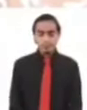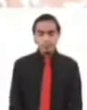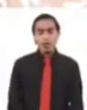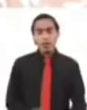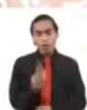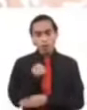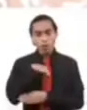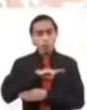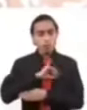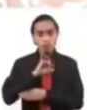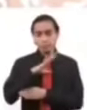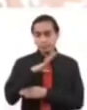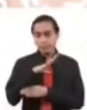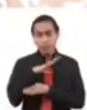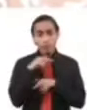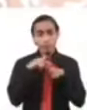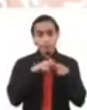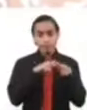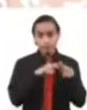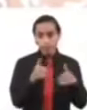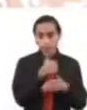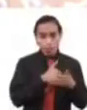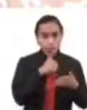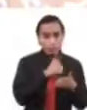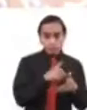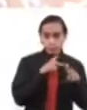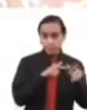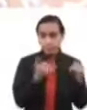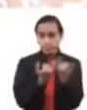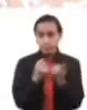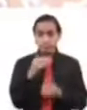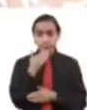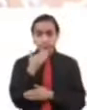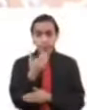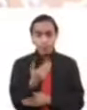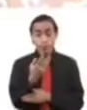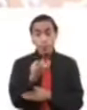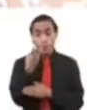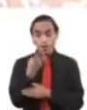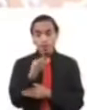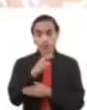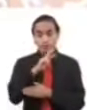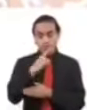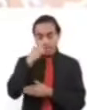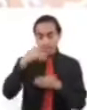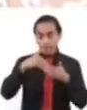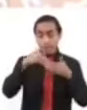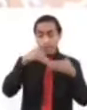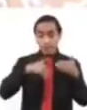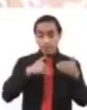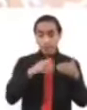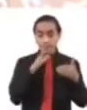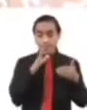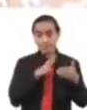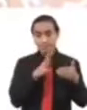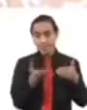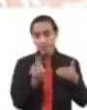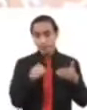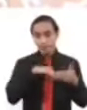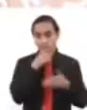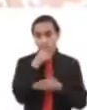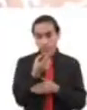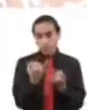ocuparnos de seguir adelante con la ciudad y por eso este tema que planteamos hoy lo que planteamos ayer pues